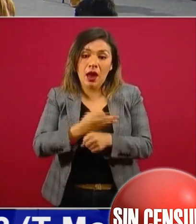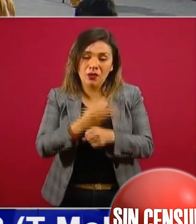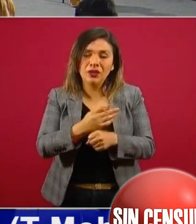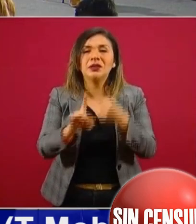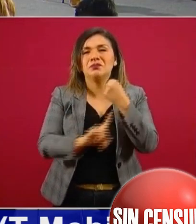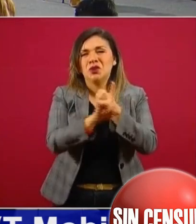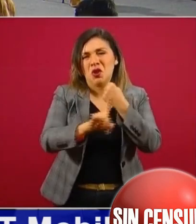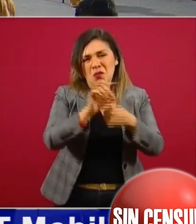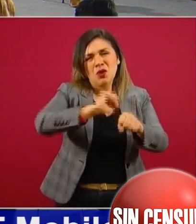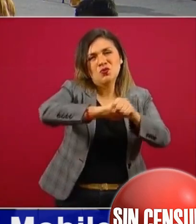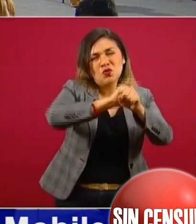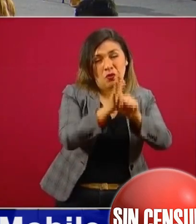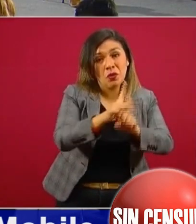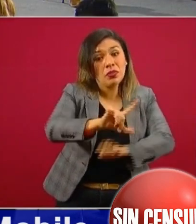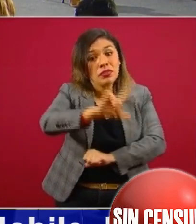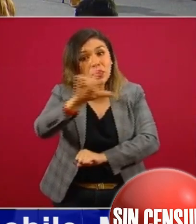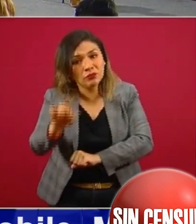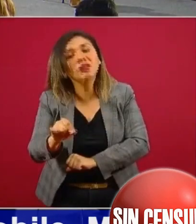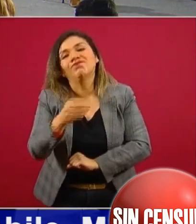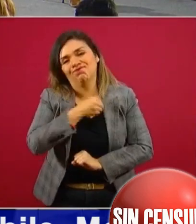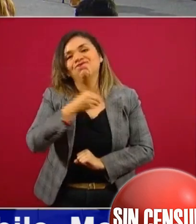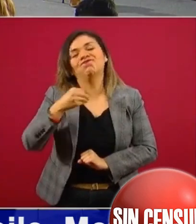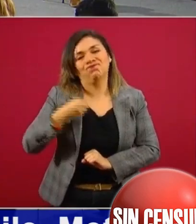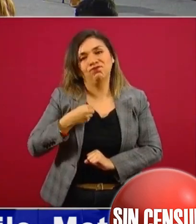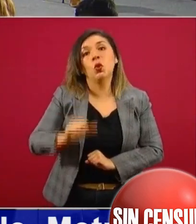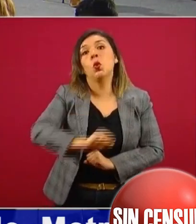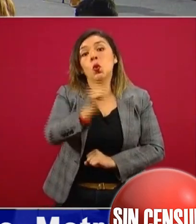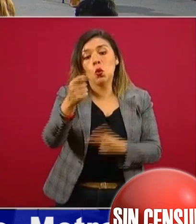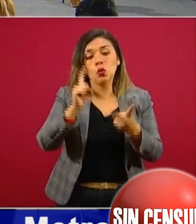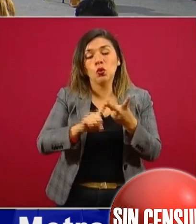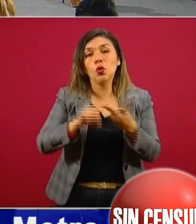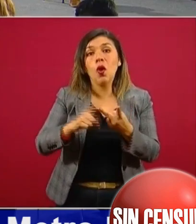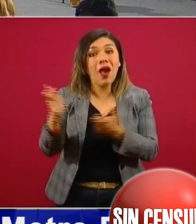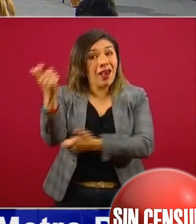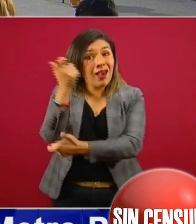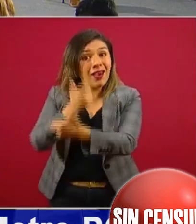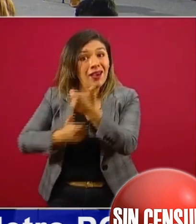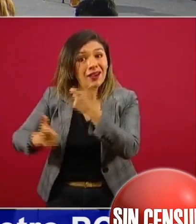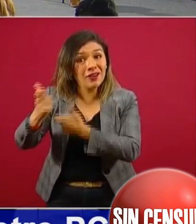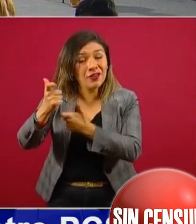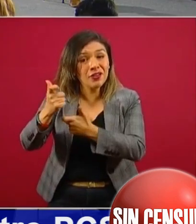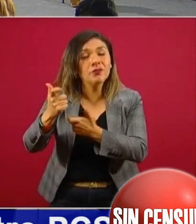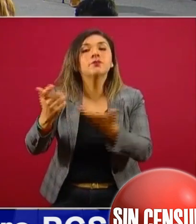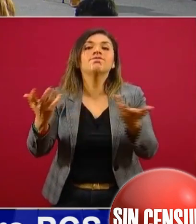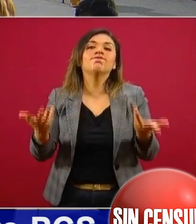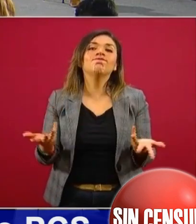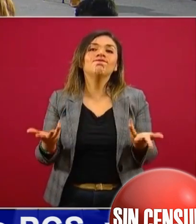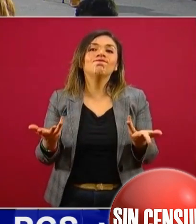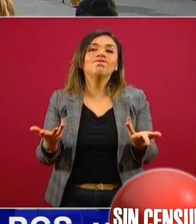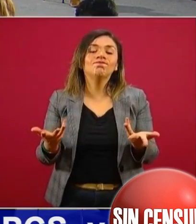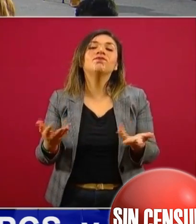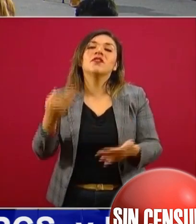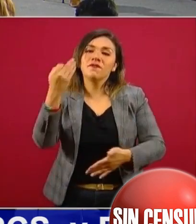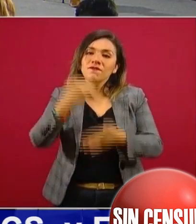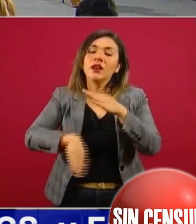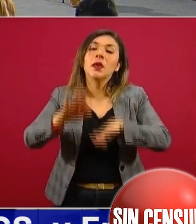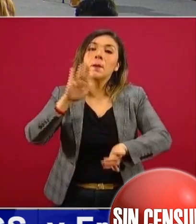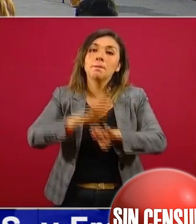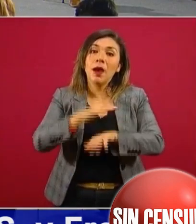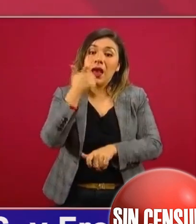de la pandemia. Y lo otro, en lo económico, pues distribuir el